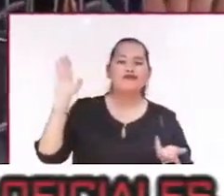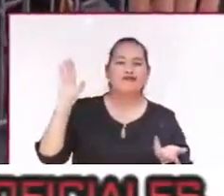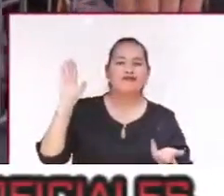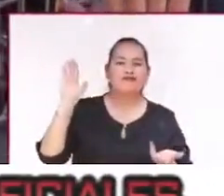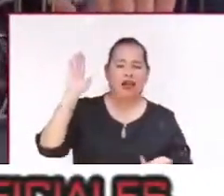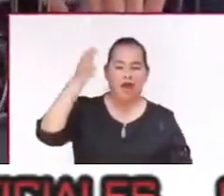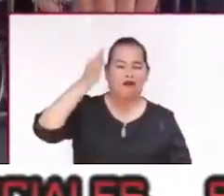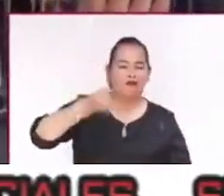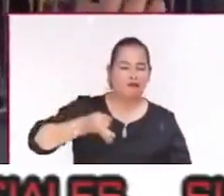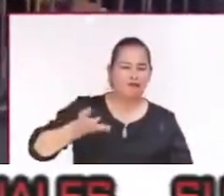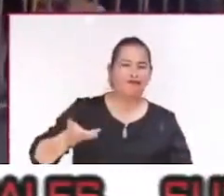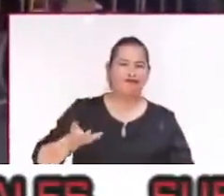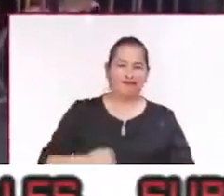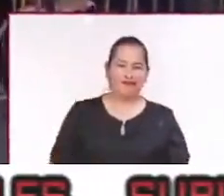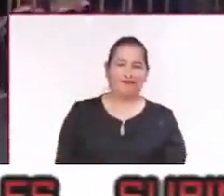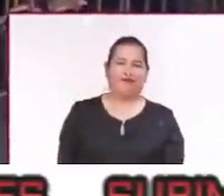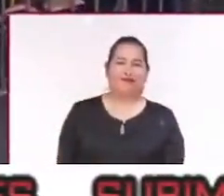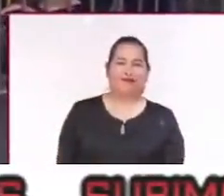Aprobado.